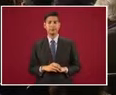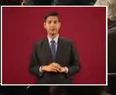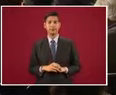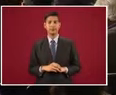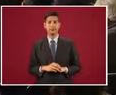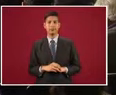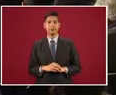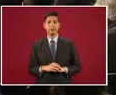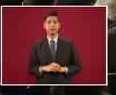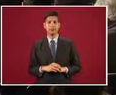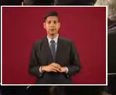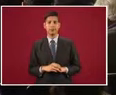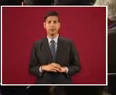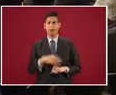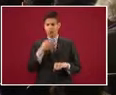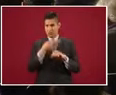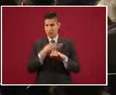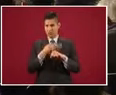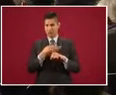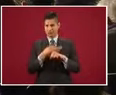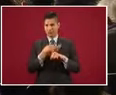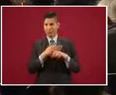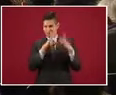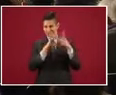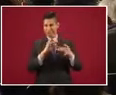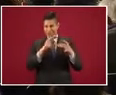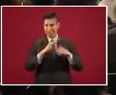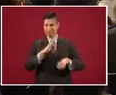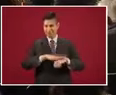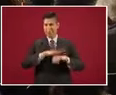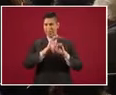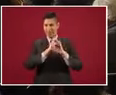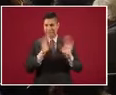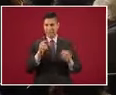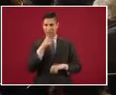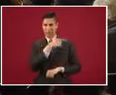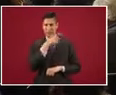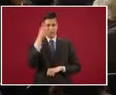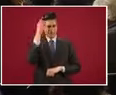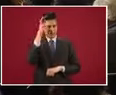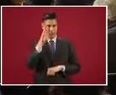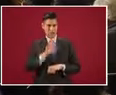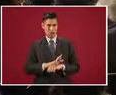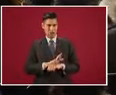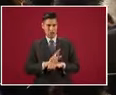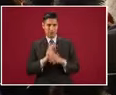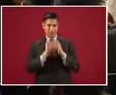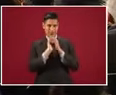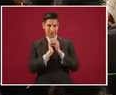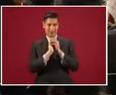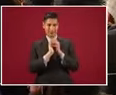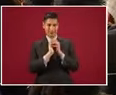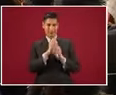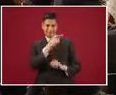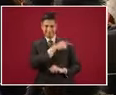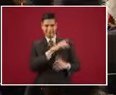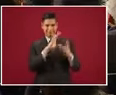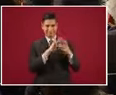Es cosa de que ahora nos dice el director de la lotería, ahorita nos explica también,